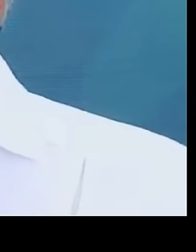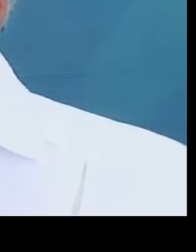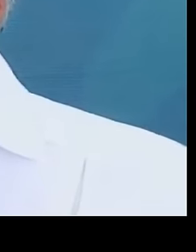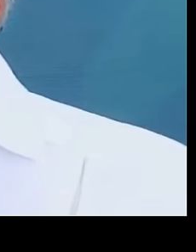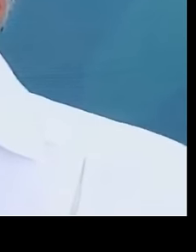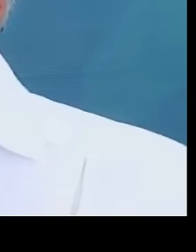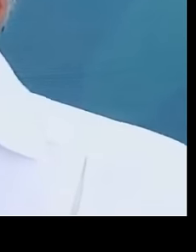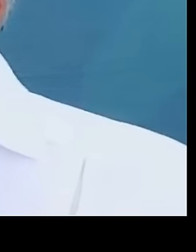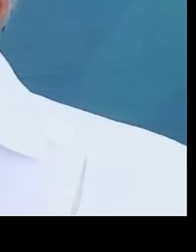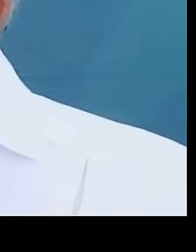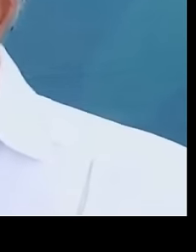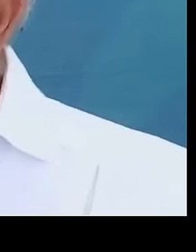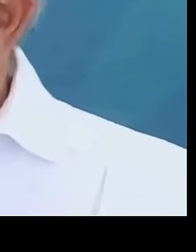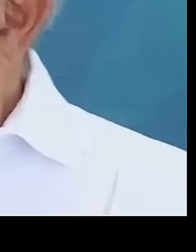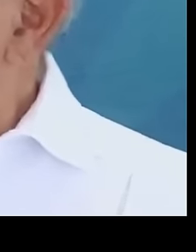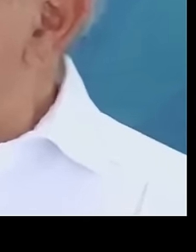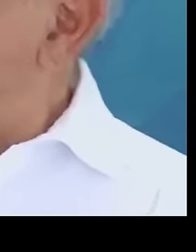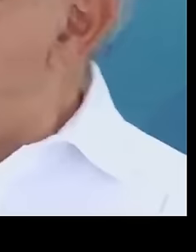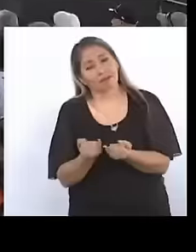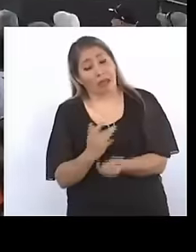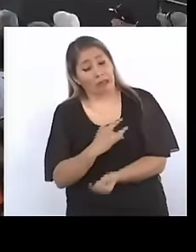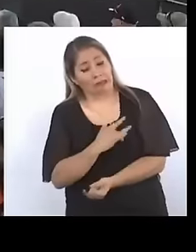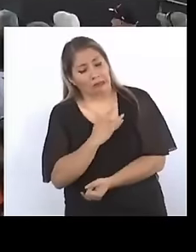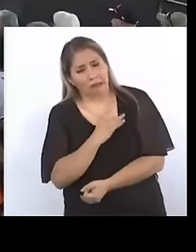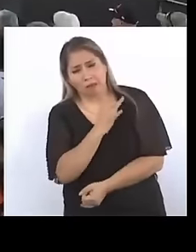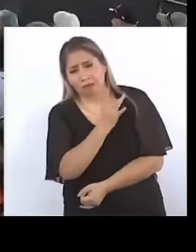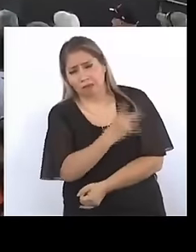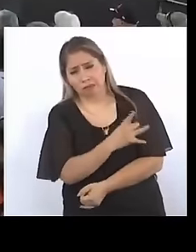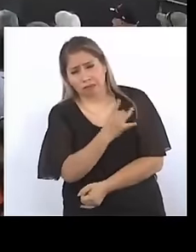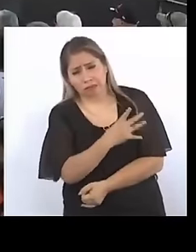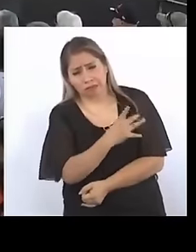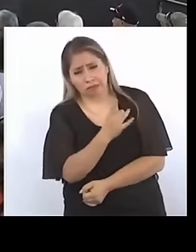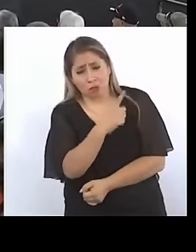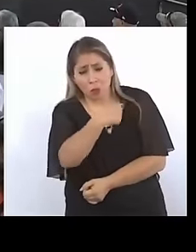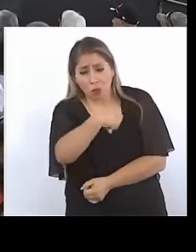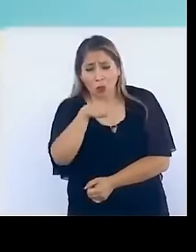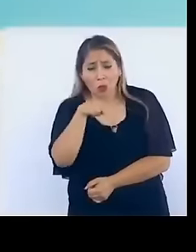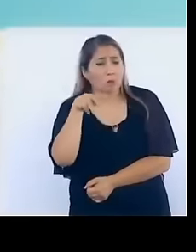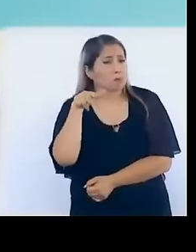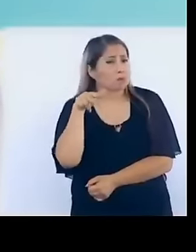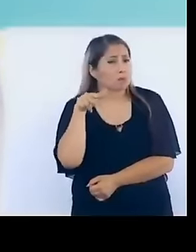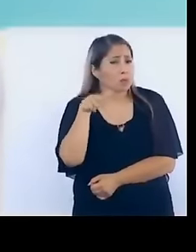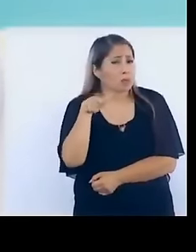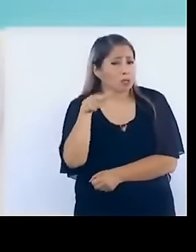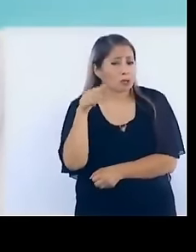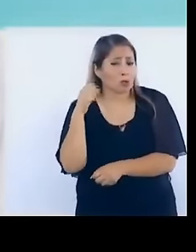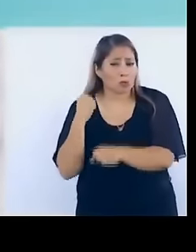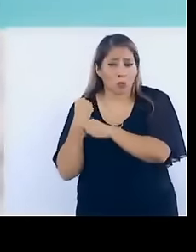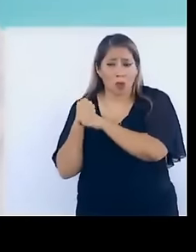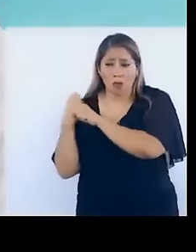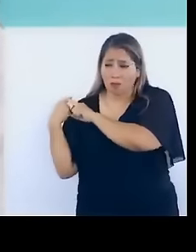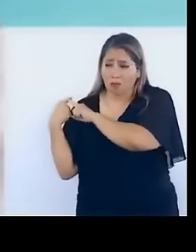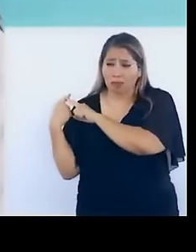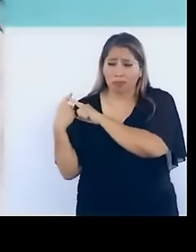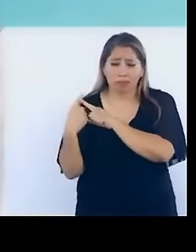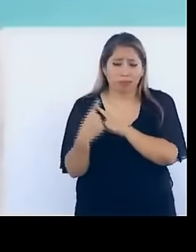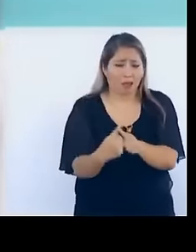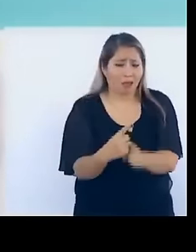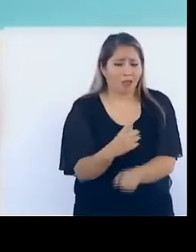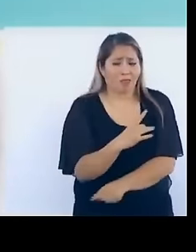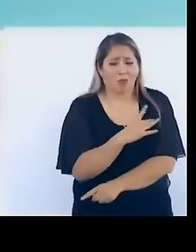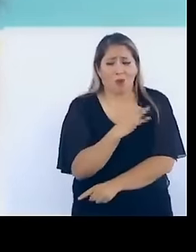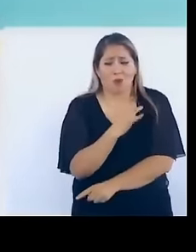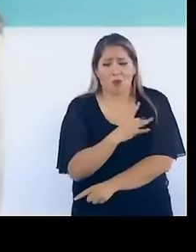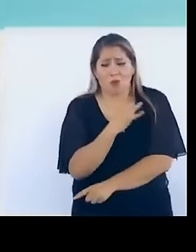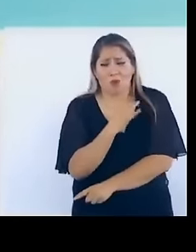chardo Yo quiero preguntarles empezando aquí por Wilmer Pues qué te trajo este sexenio